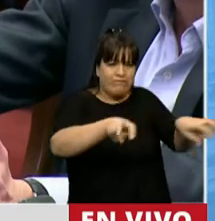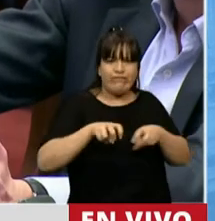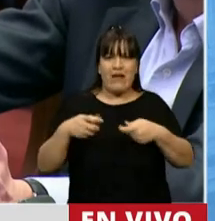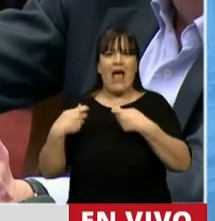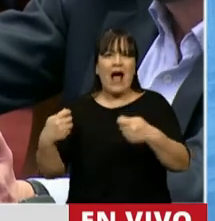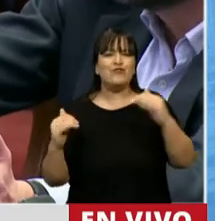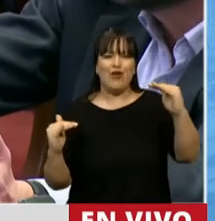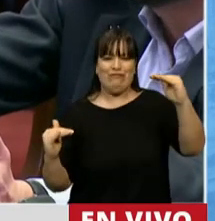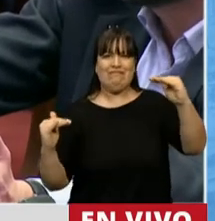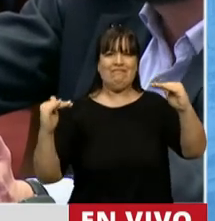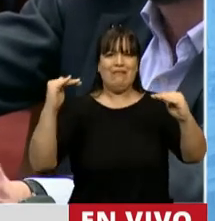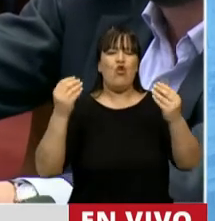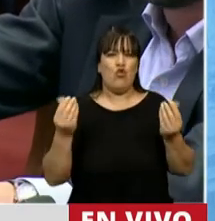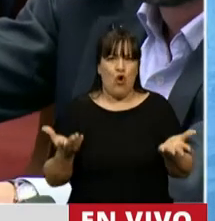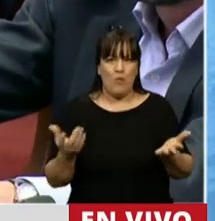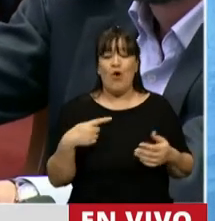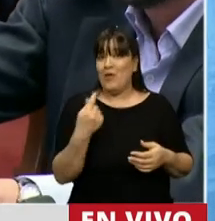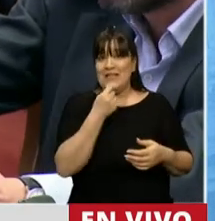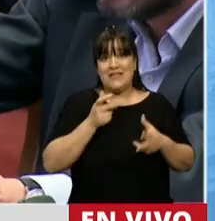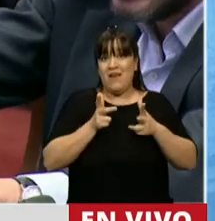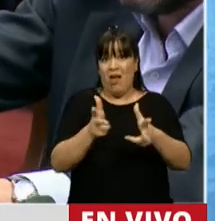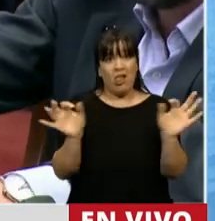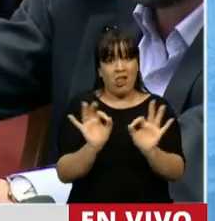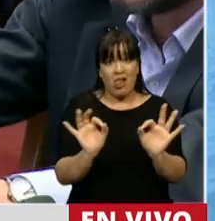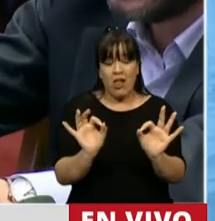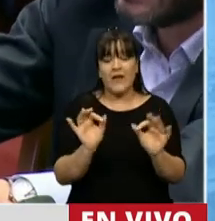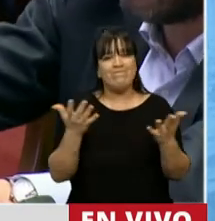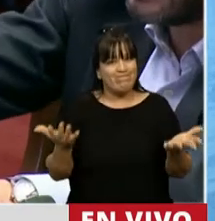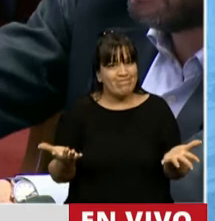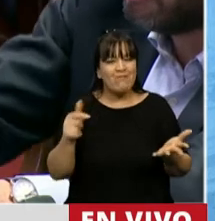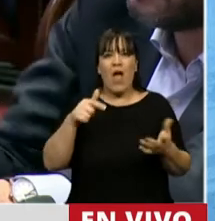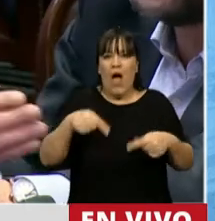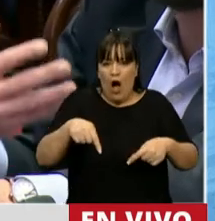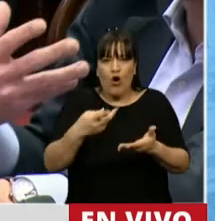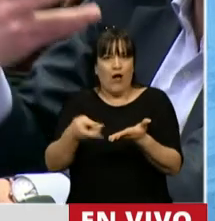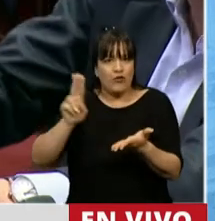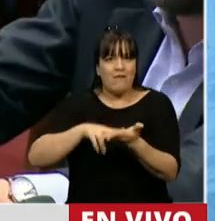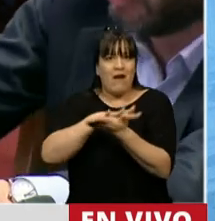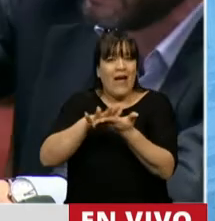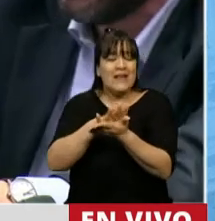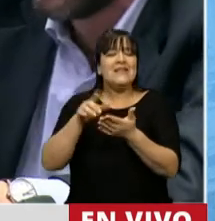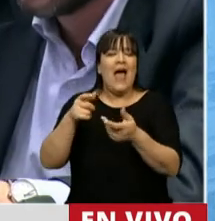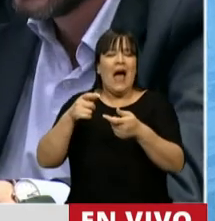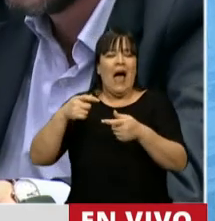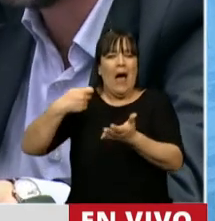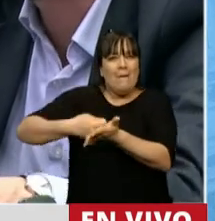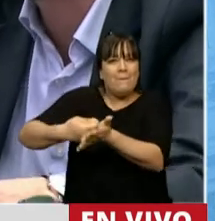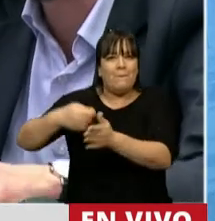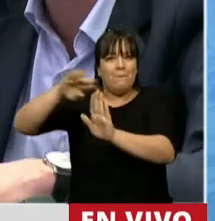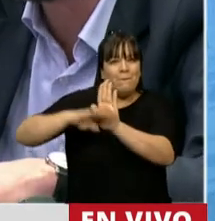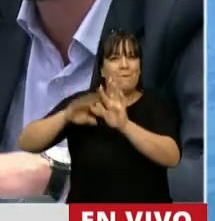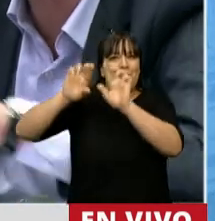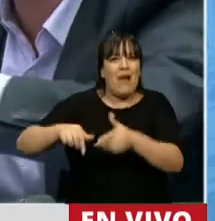Porque si no decimos esto, de lo contrario, esta renegociación no será ninguna solución y